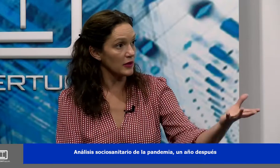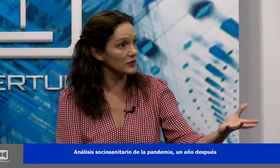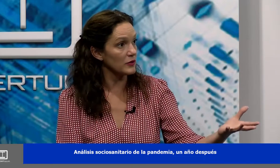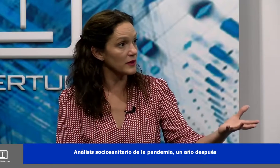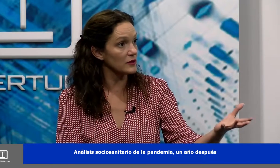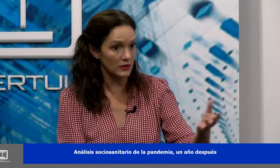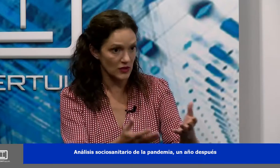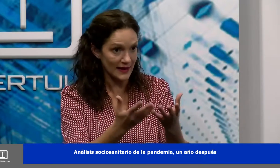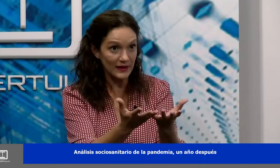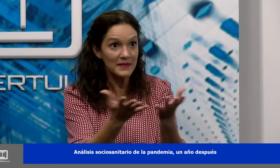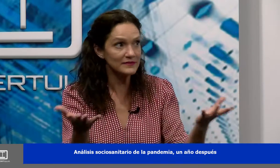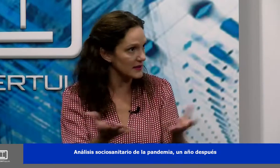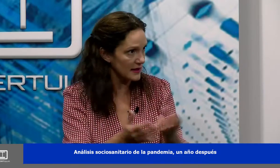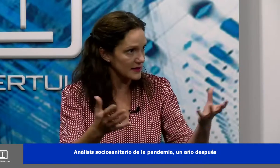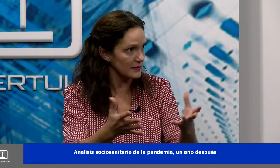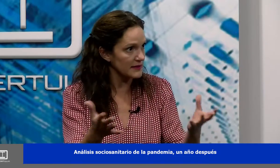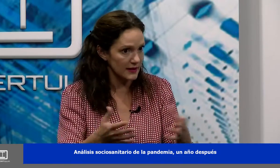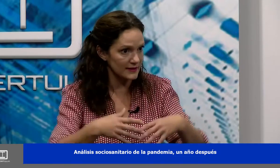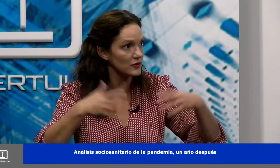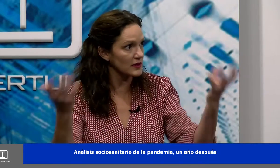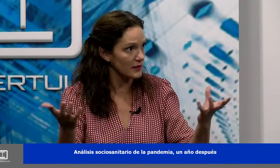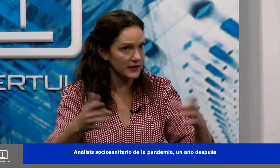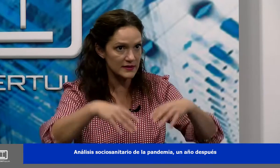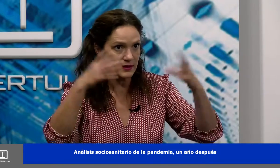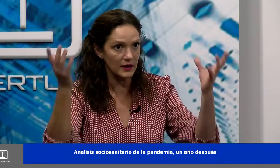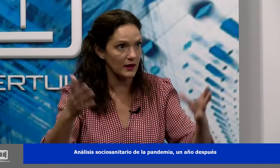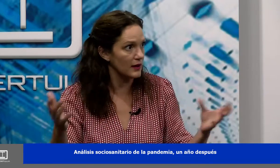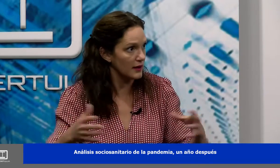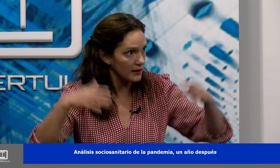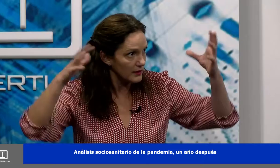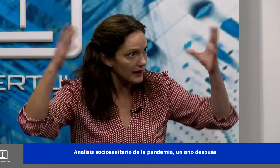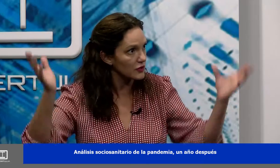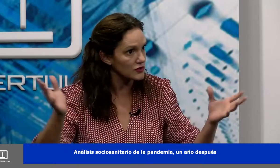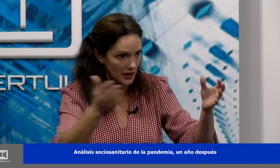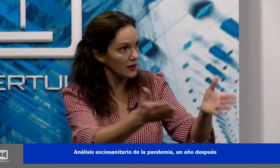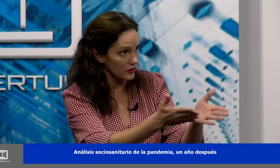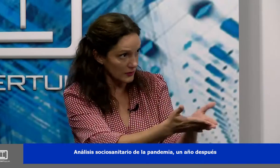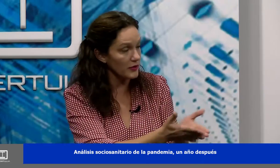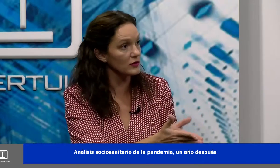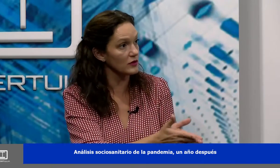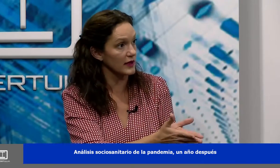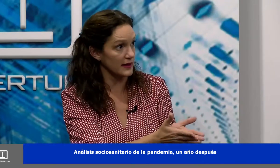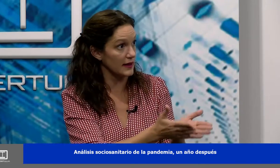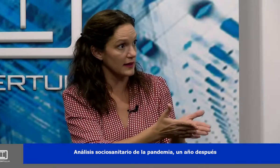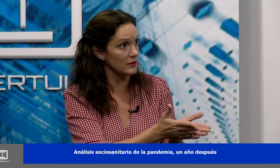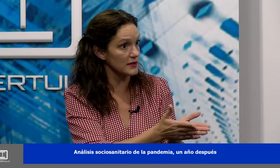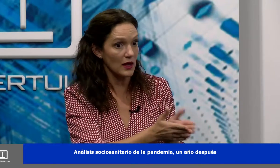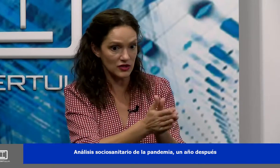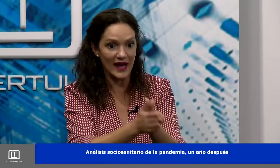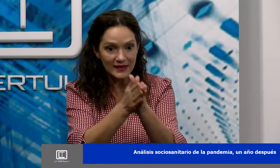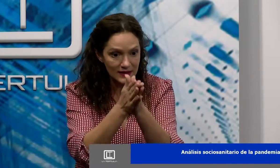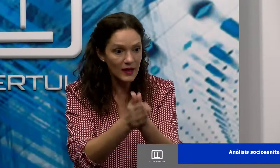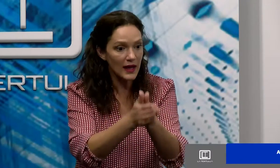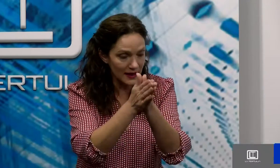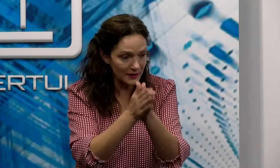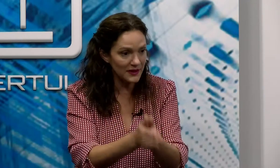día. ¿No? Pero lo estamos viendo, o sea, estas mentiras sistemáticas, estas notas de prensa grandiosas, lo estamos viendo con lo de Canarian Airways. O